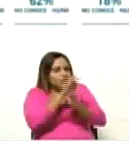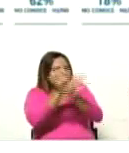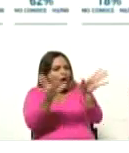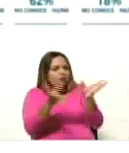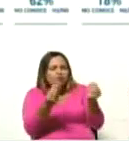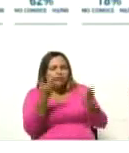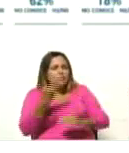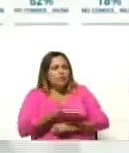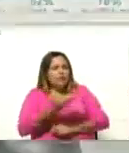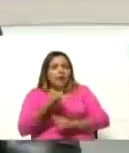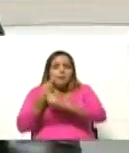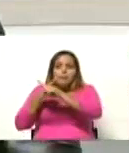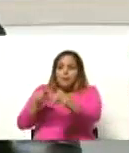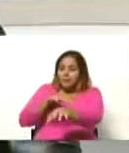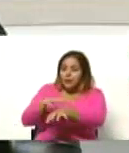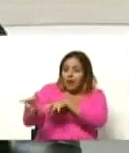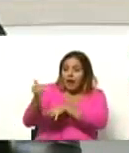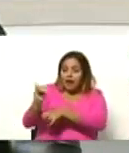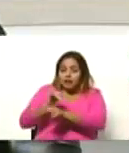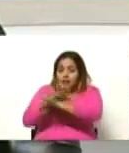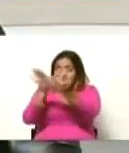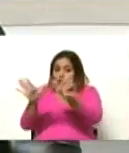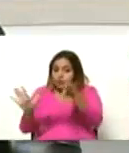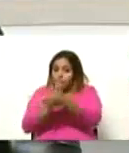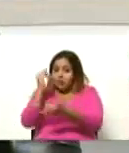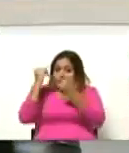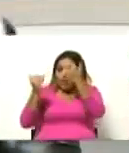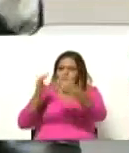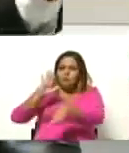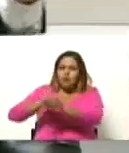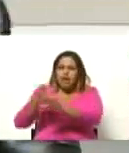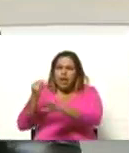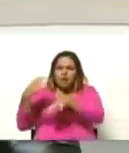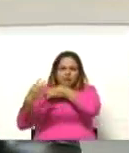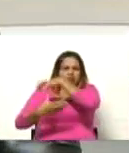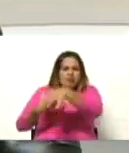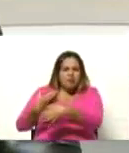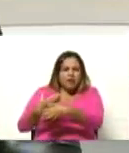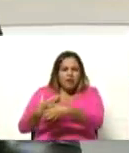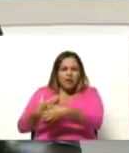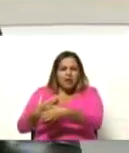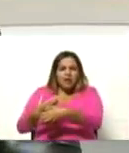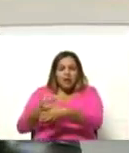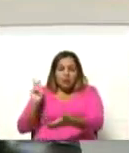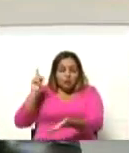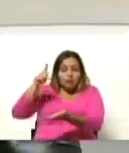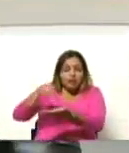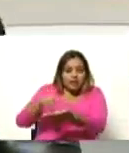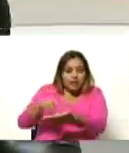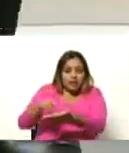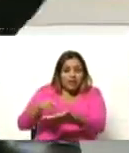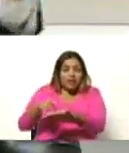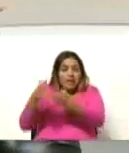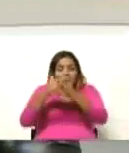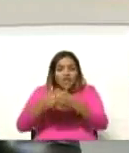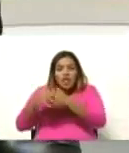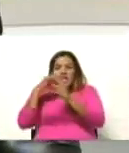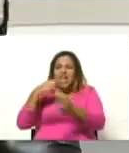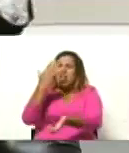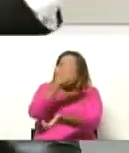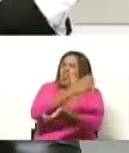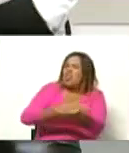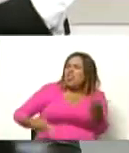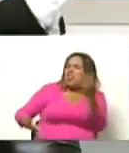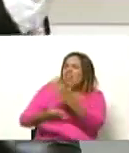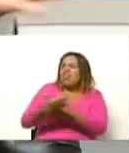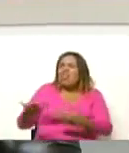muy significativo. Pero si la población ha madurado ideológicamente, ¿por qué se armó el escándalo la última vez que tú viniste y en Miami casi que se cortaron las venas porque tú publicaste un estudio